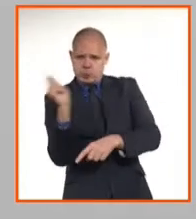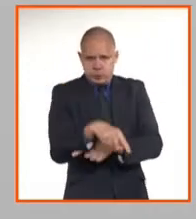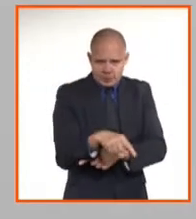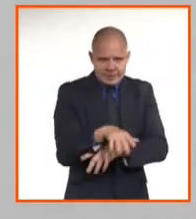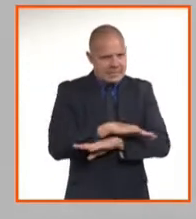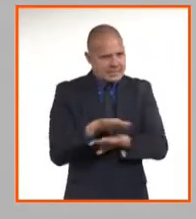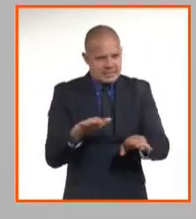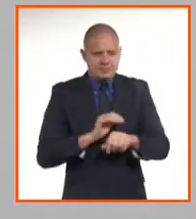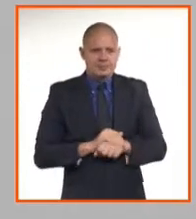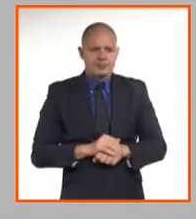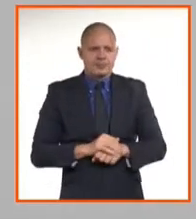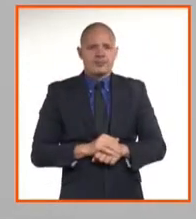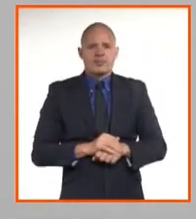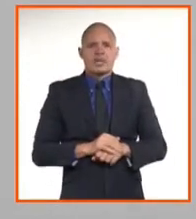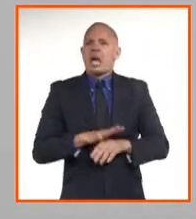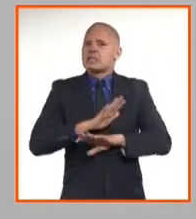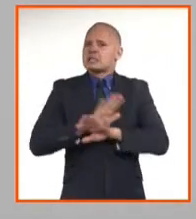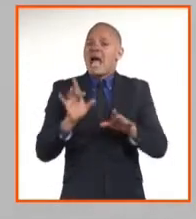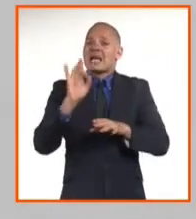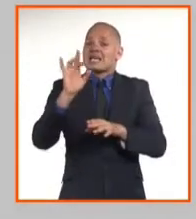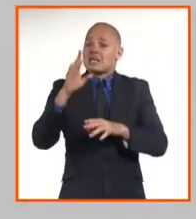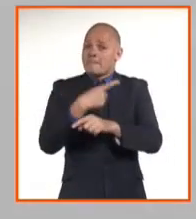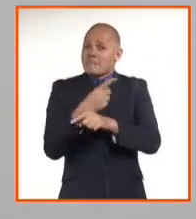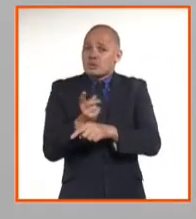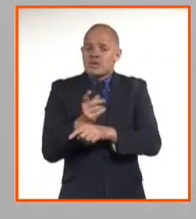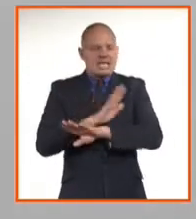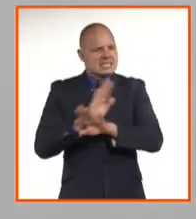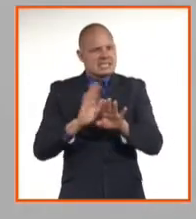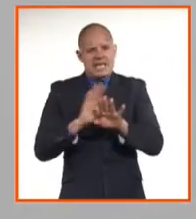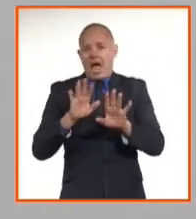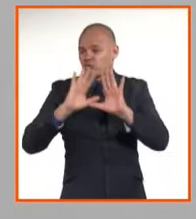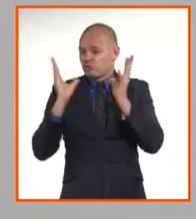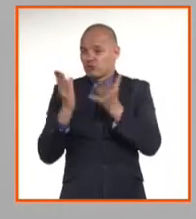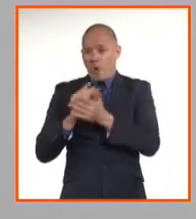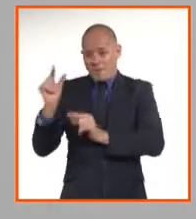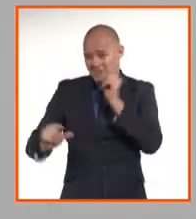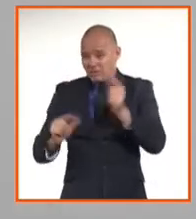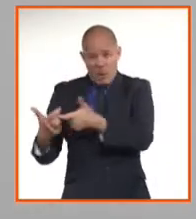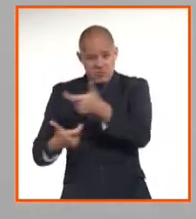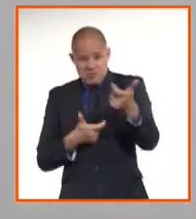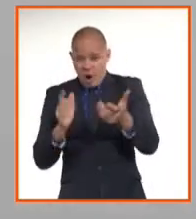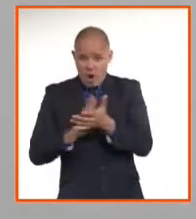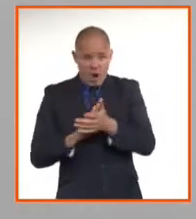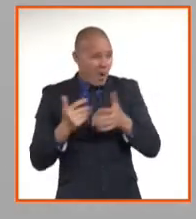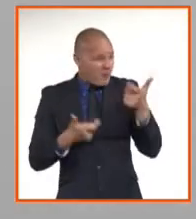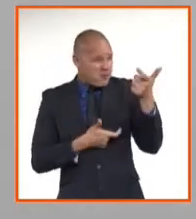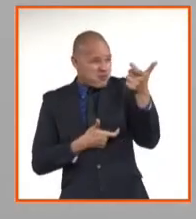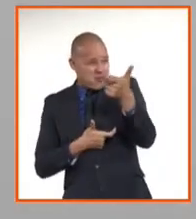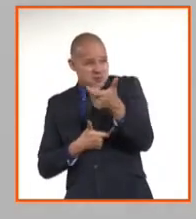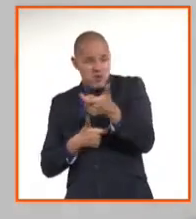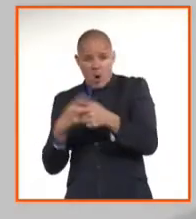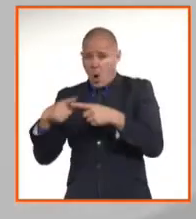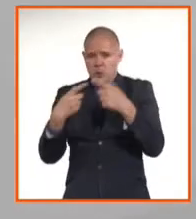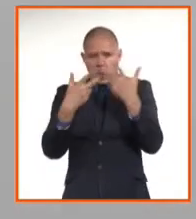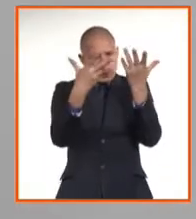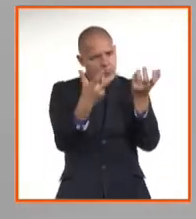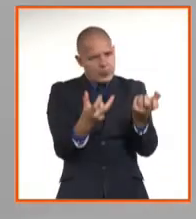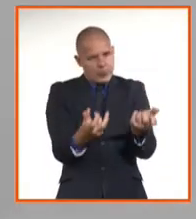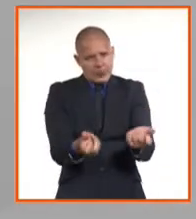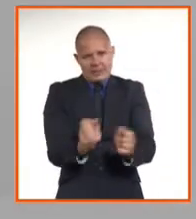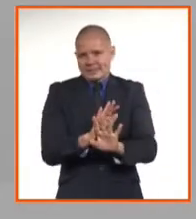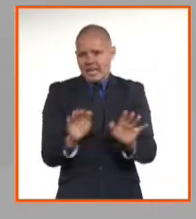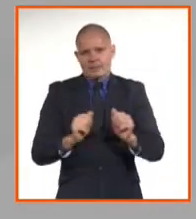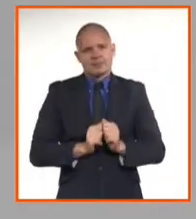la propagación del incendio. El incendio tenía los bomberos y las brigadas propias de los trabajadores contra incendios de la planta, ya